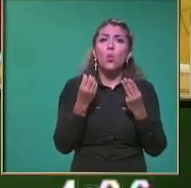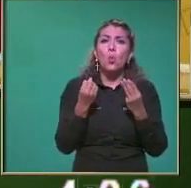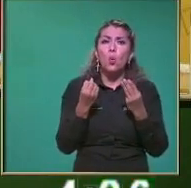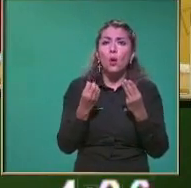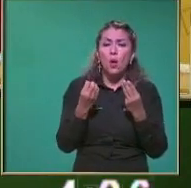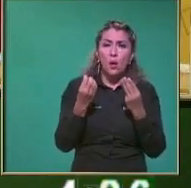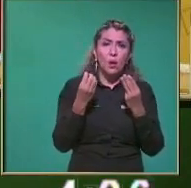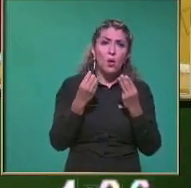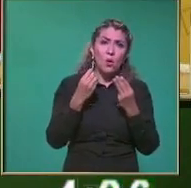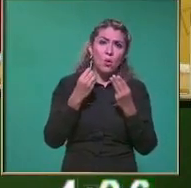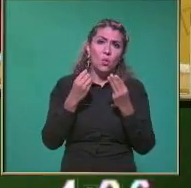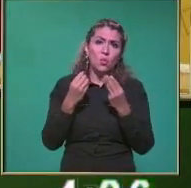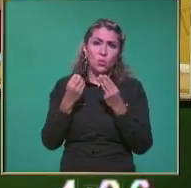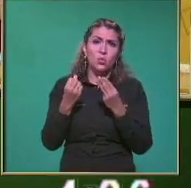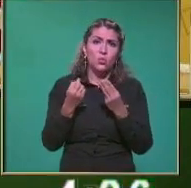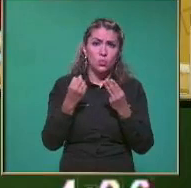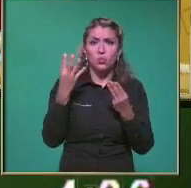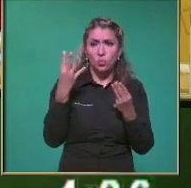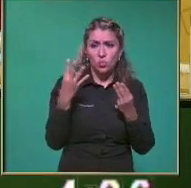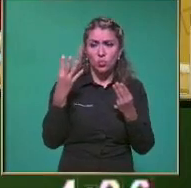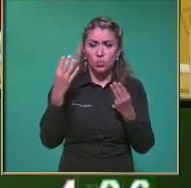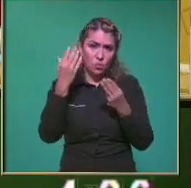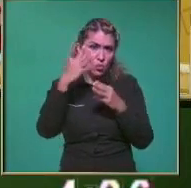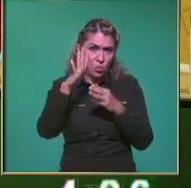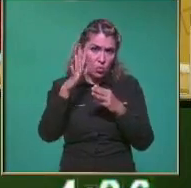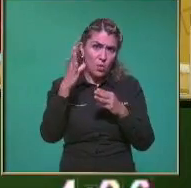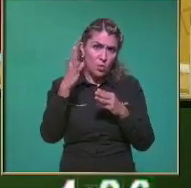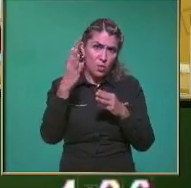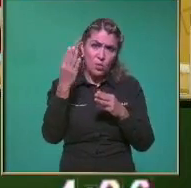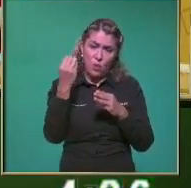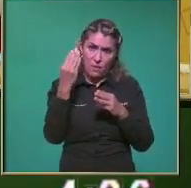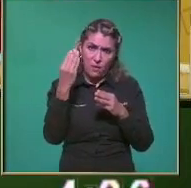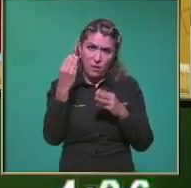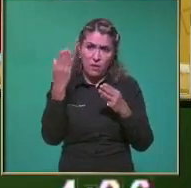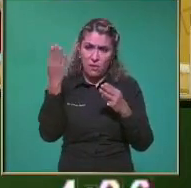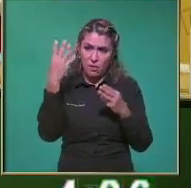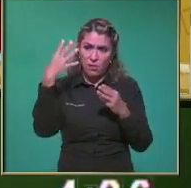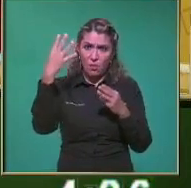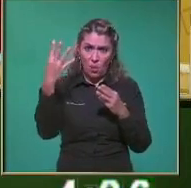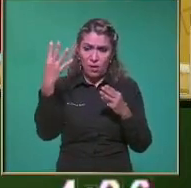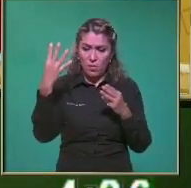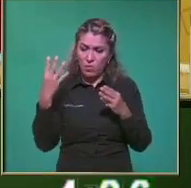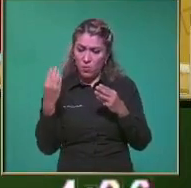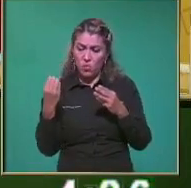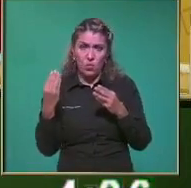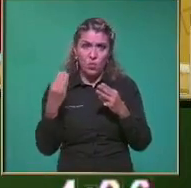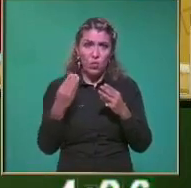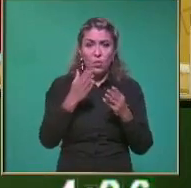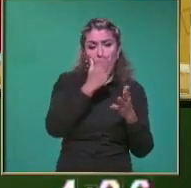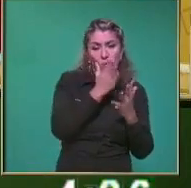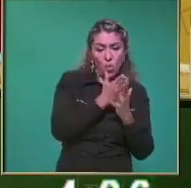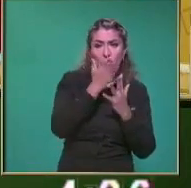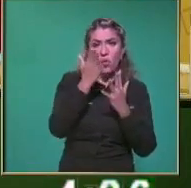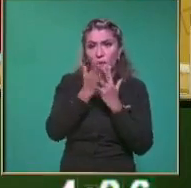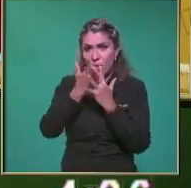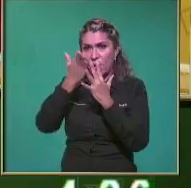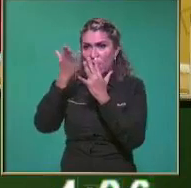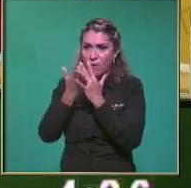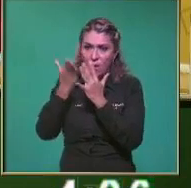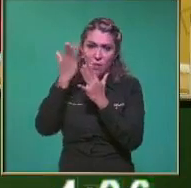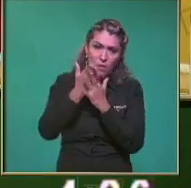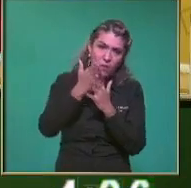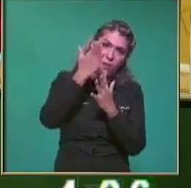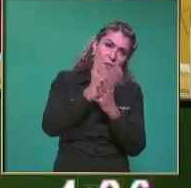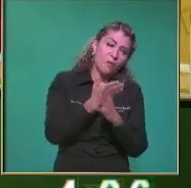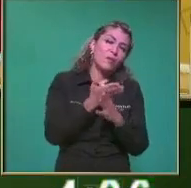Cuatro. ¿Cuántos novenos tendrá un entero? Nueve. Exactamente, la cantidad que yo digo que lo estoy partiendo